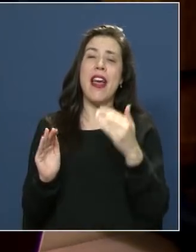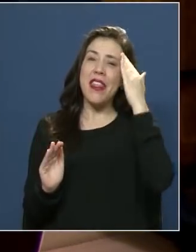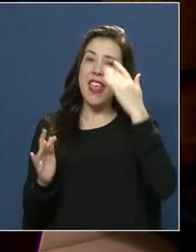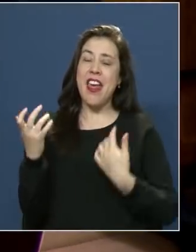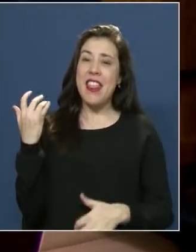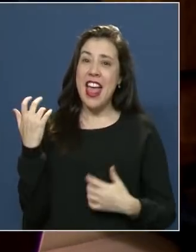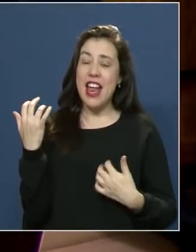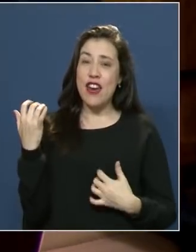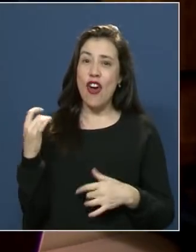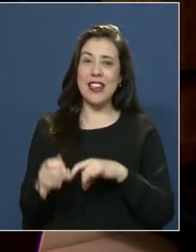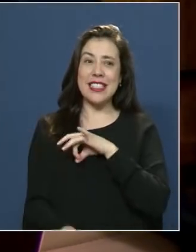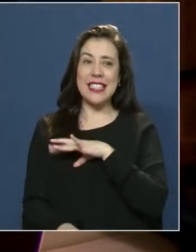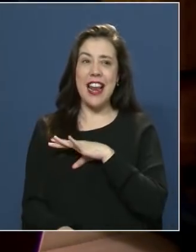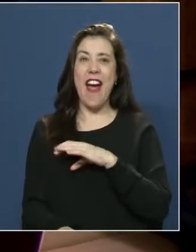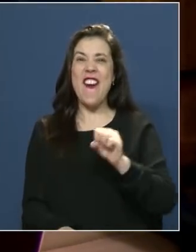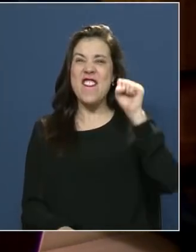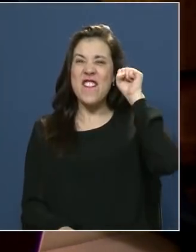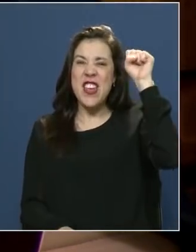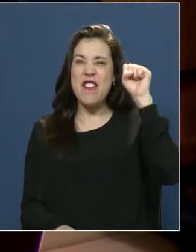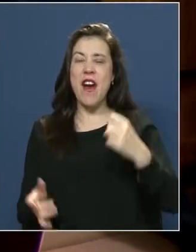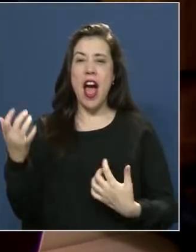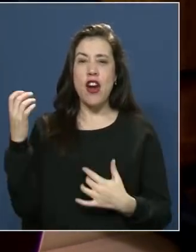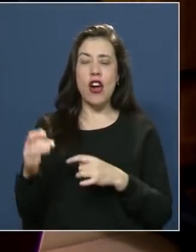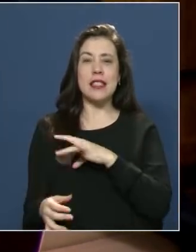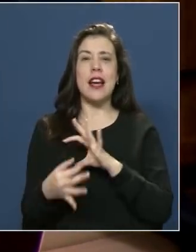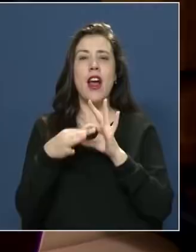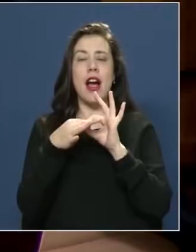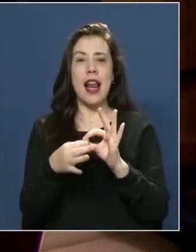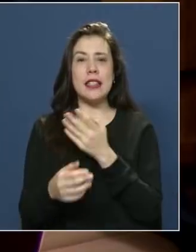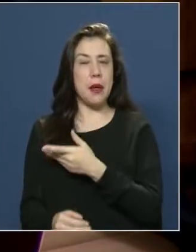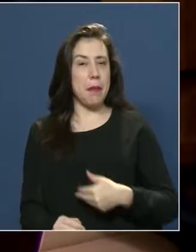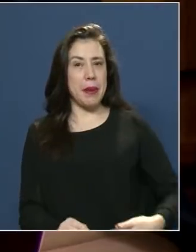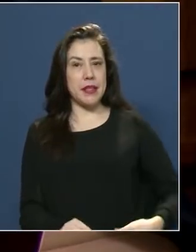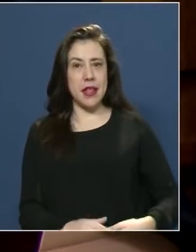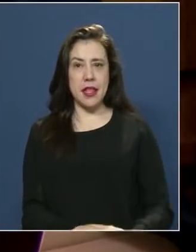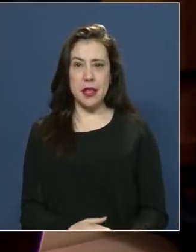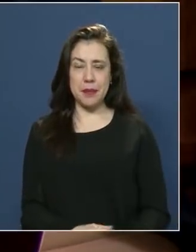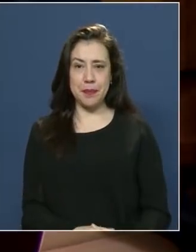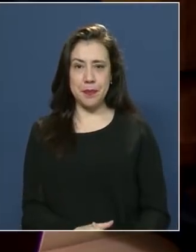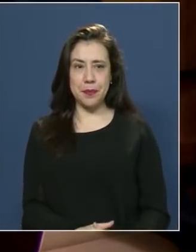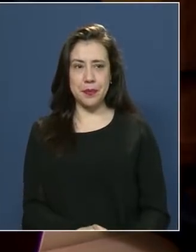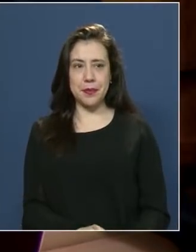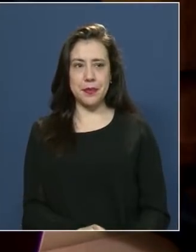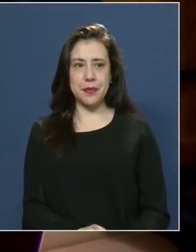del Rock Chileno. Así que viva el rock chileno. Muchas gracias, presidente. He dicho.